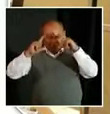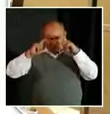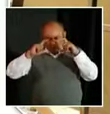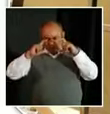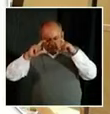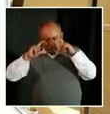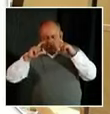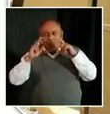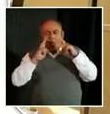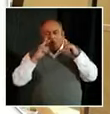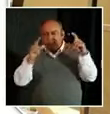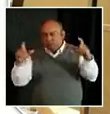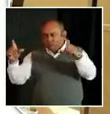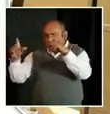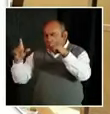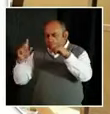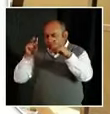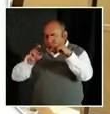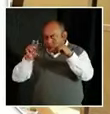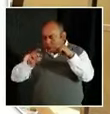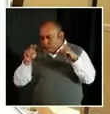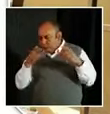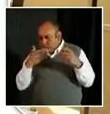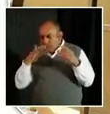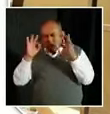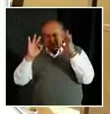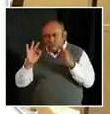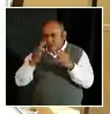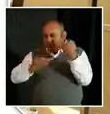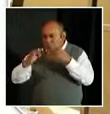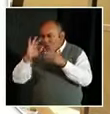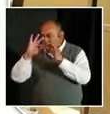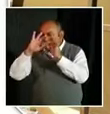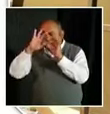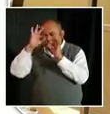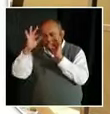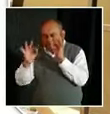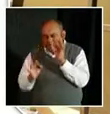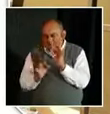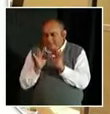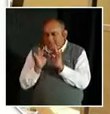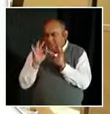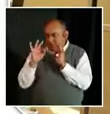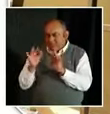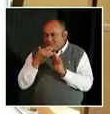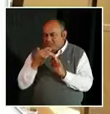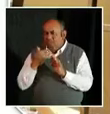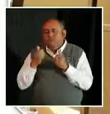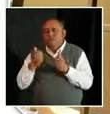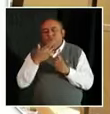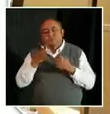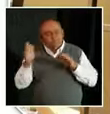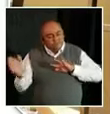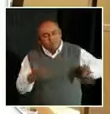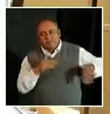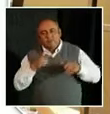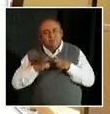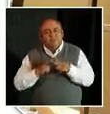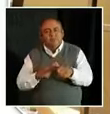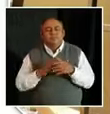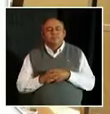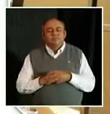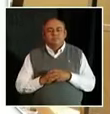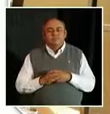100% para garantizar el desarrollo correcto del proyecto. Este dato